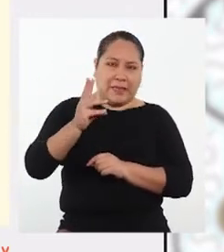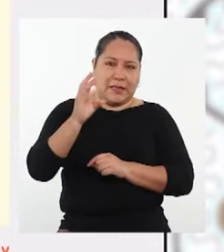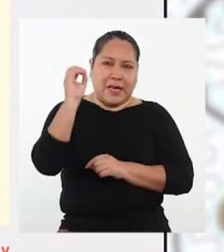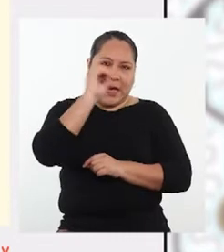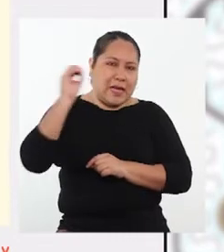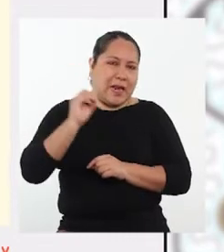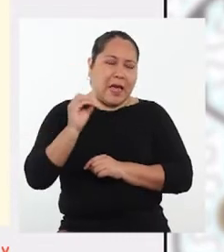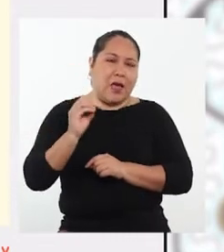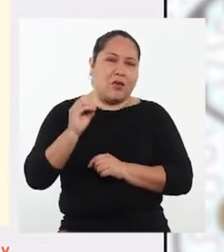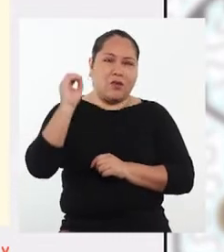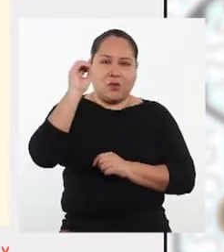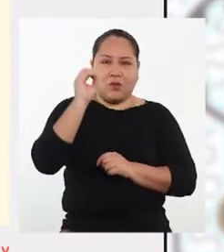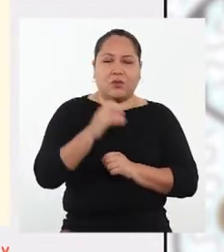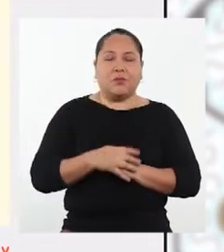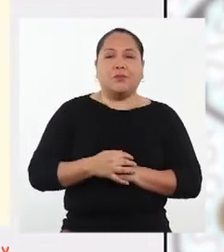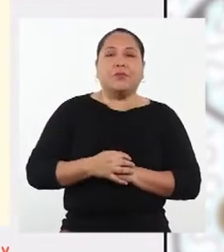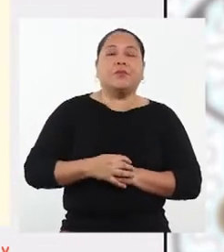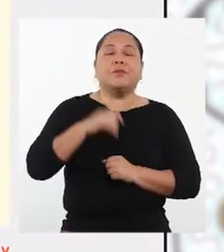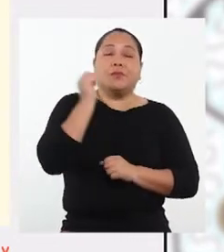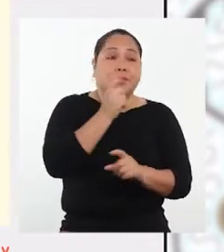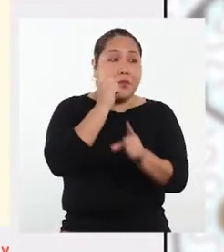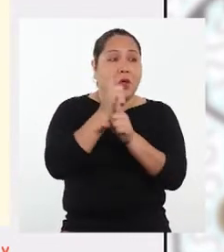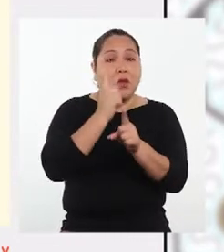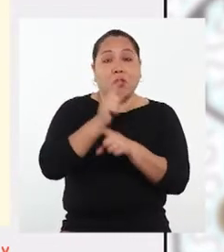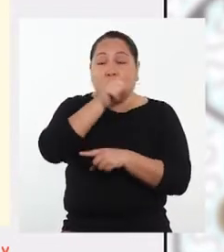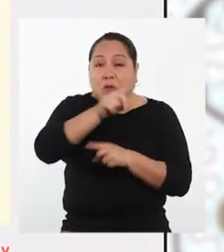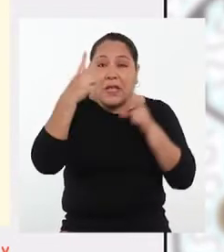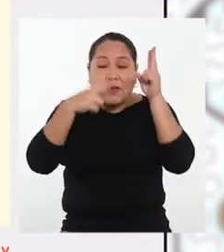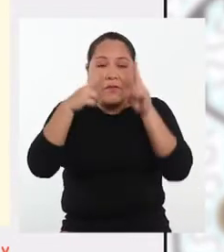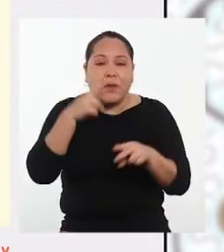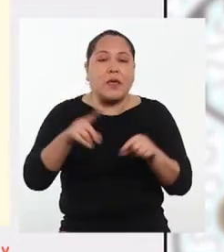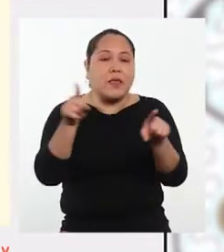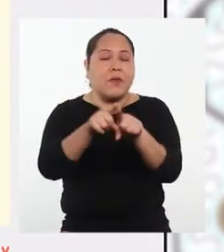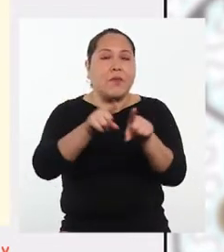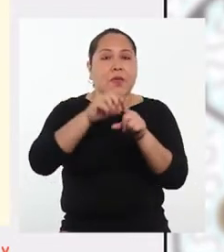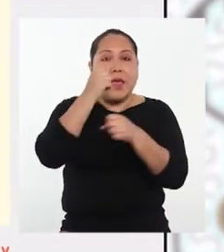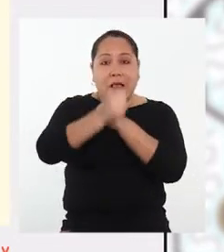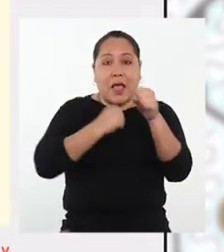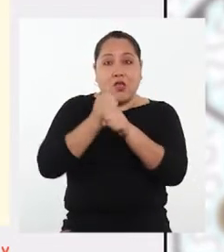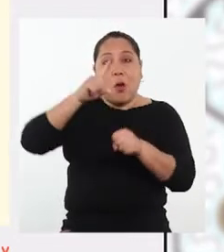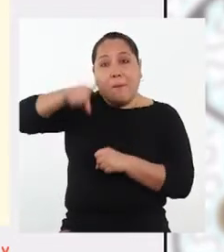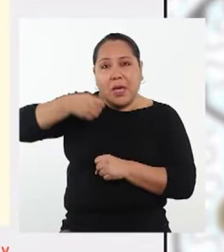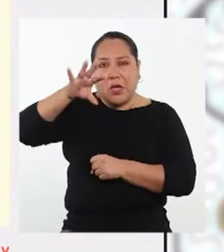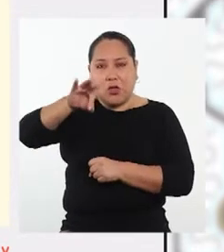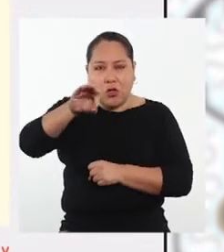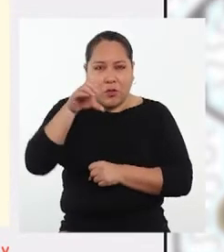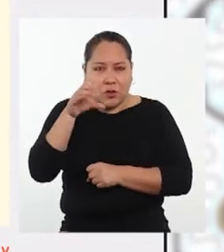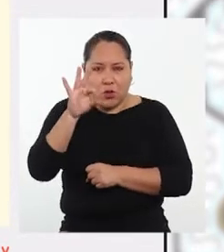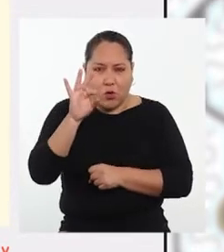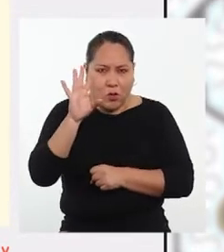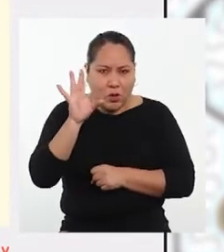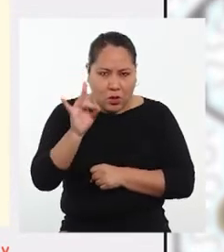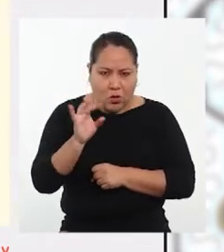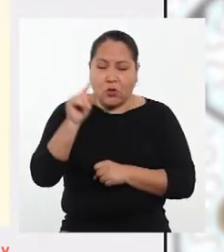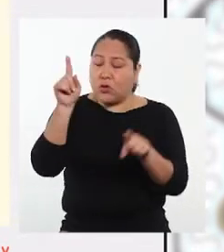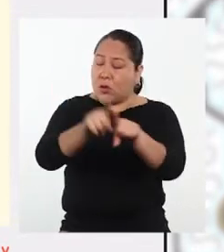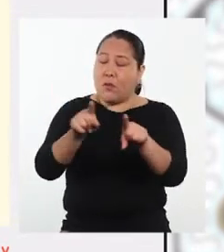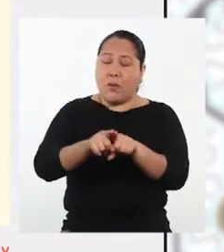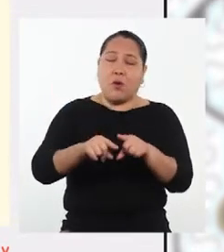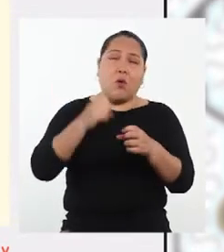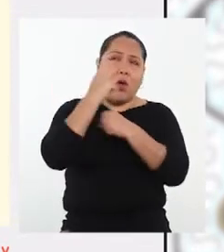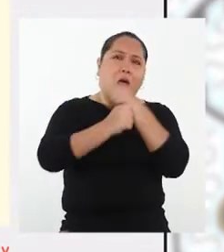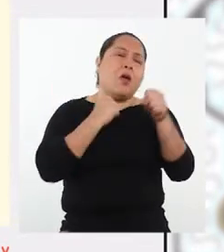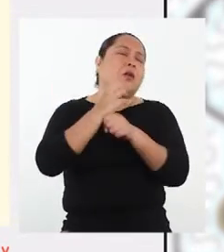Celsius. ¡Exactamente! Y si se dan cuenta, incluso el año 1998 también fue un año